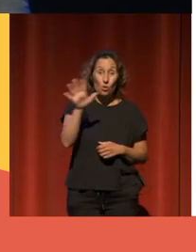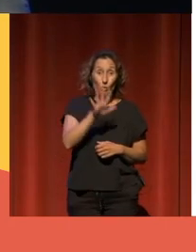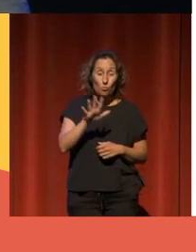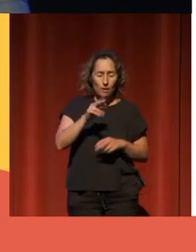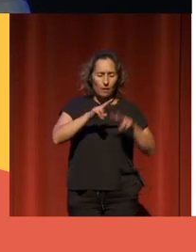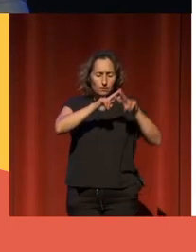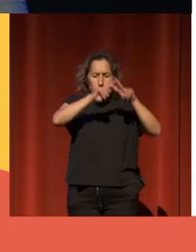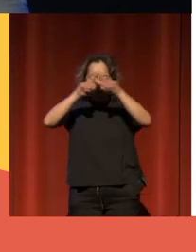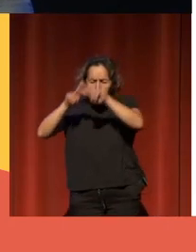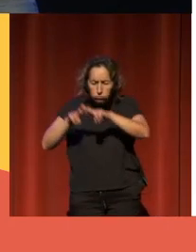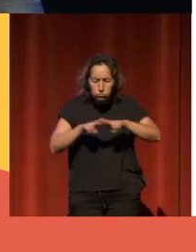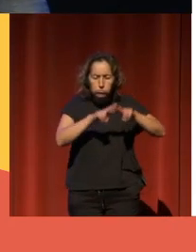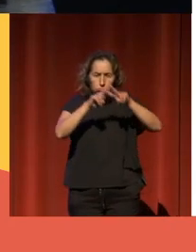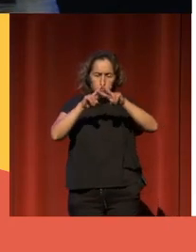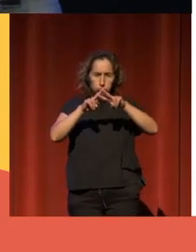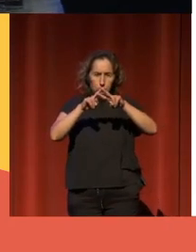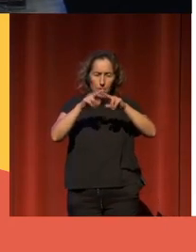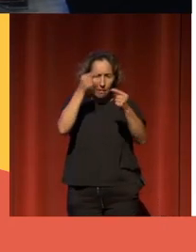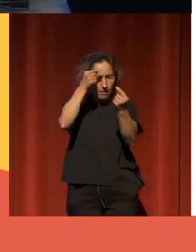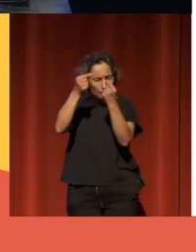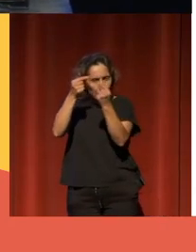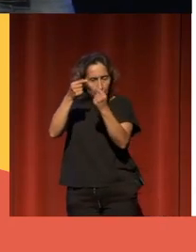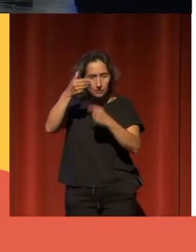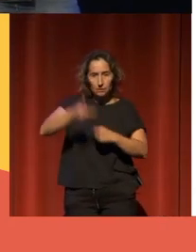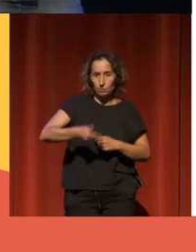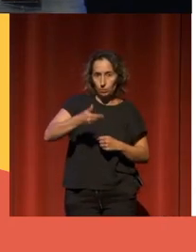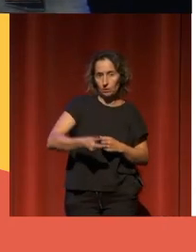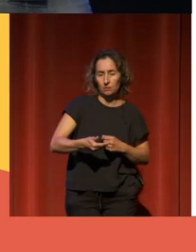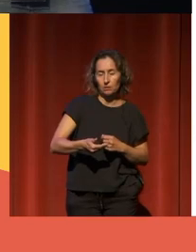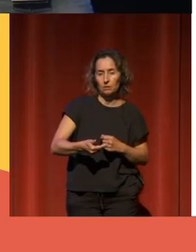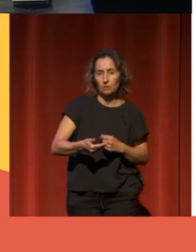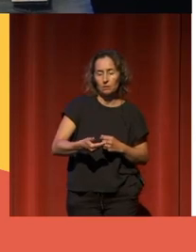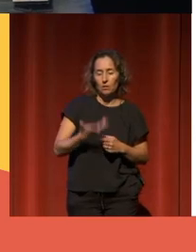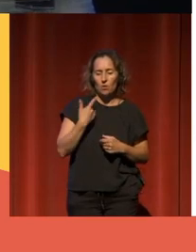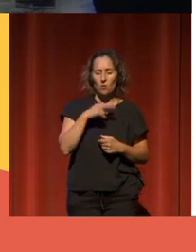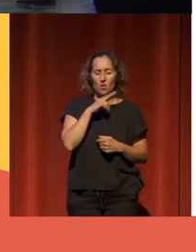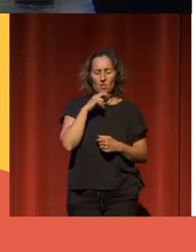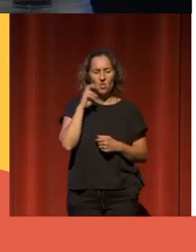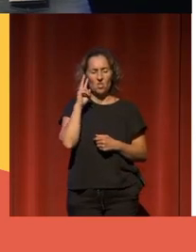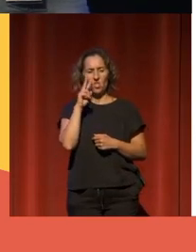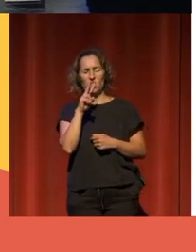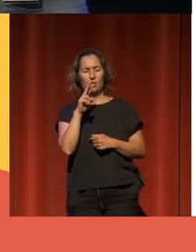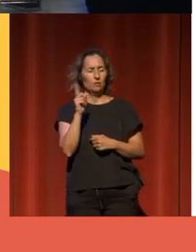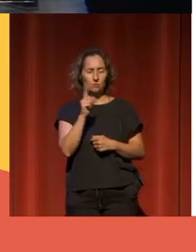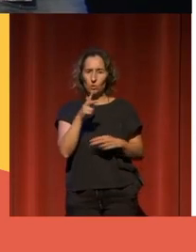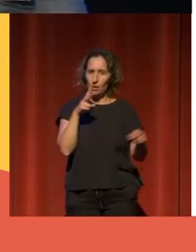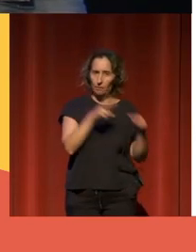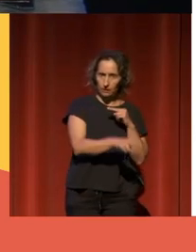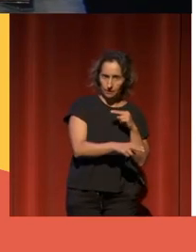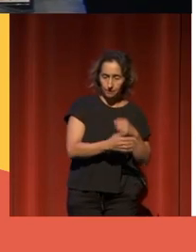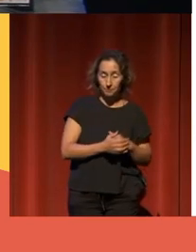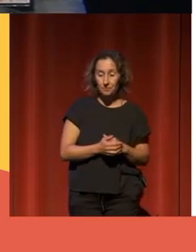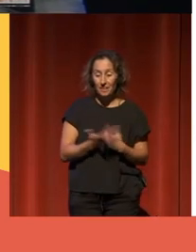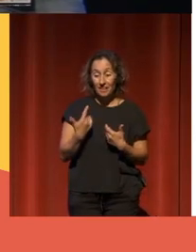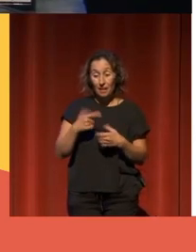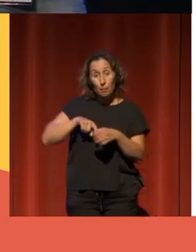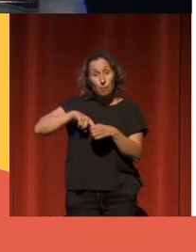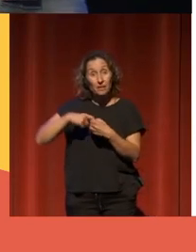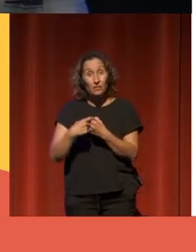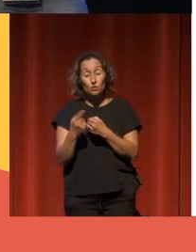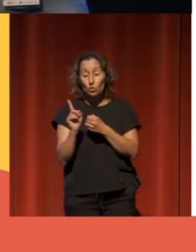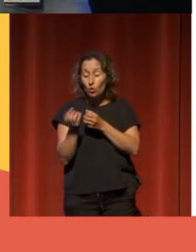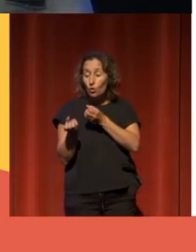respeto y evitar cualquier tipo de eh juicio de valor y quiero decir que la participación no es solo